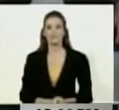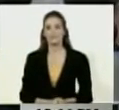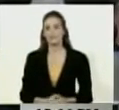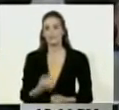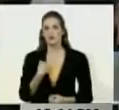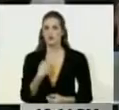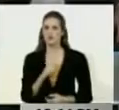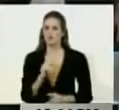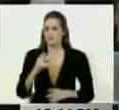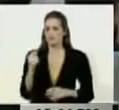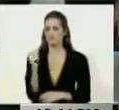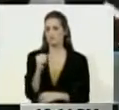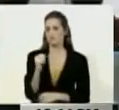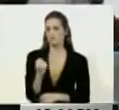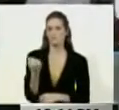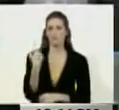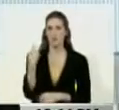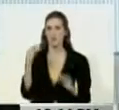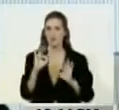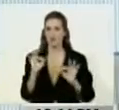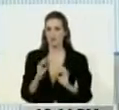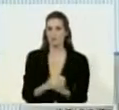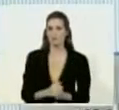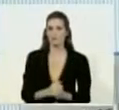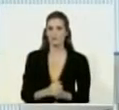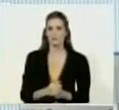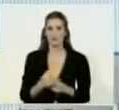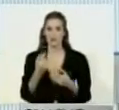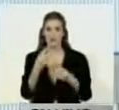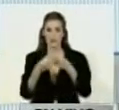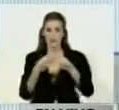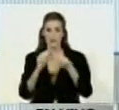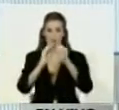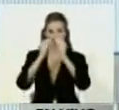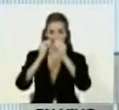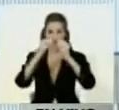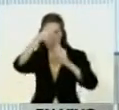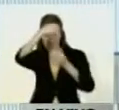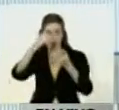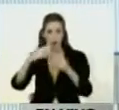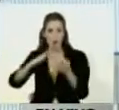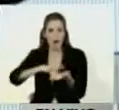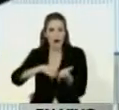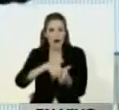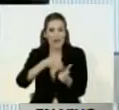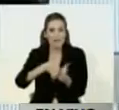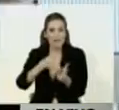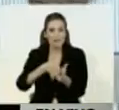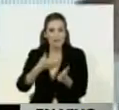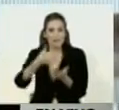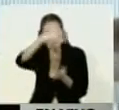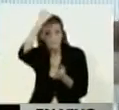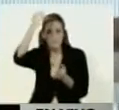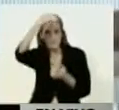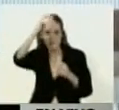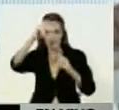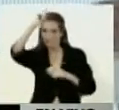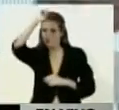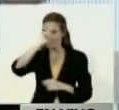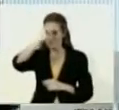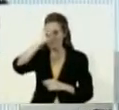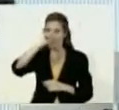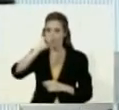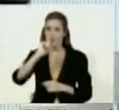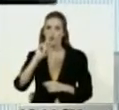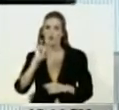me lo corté. Me colocaba una crema y un sombrero ahí, pero de